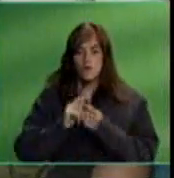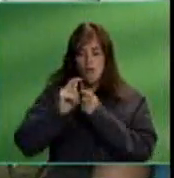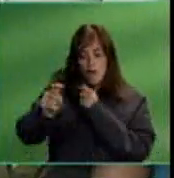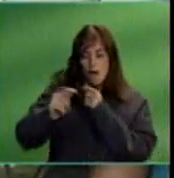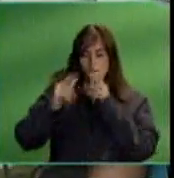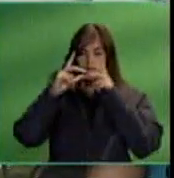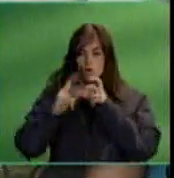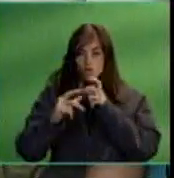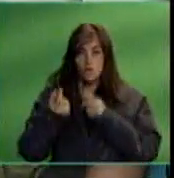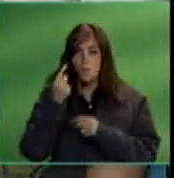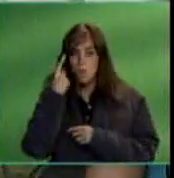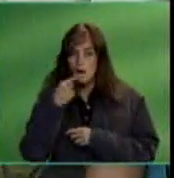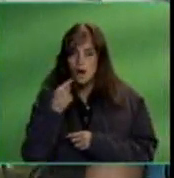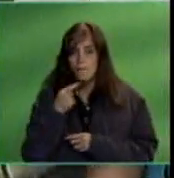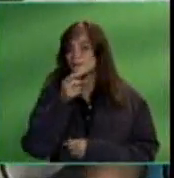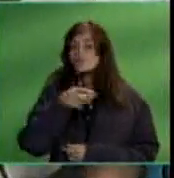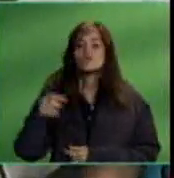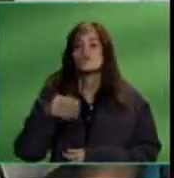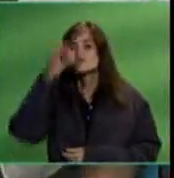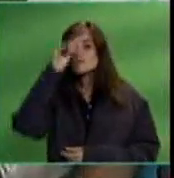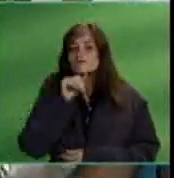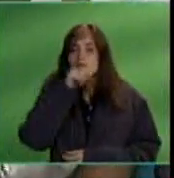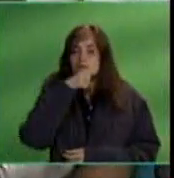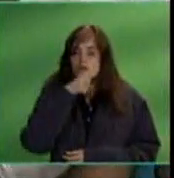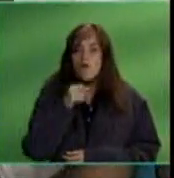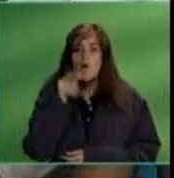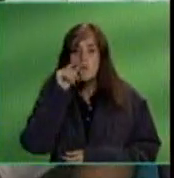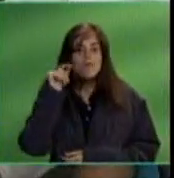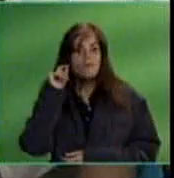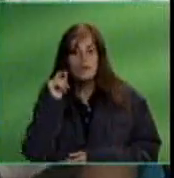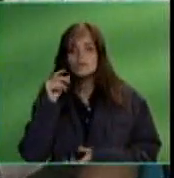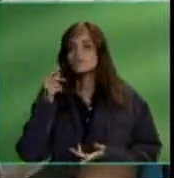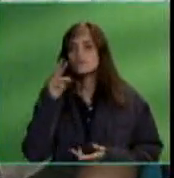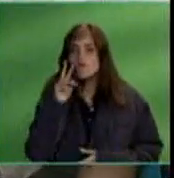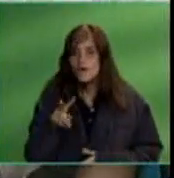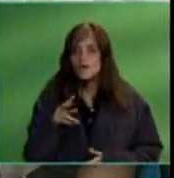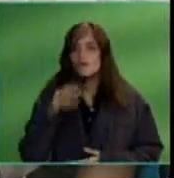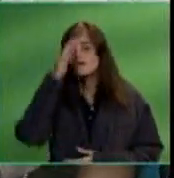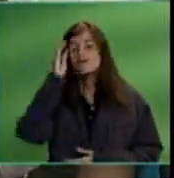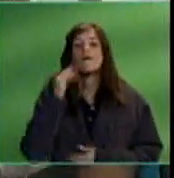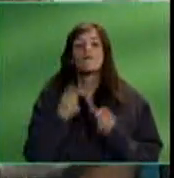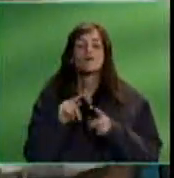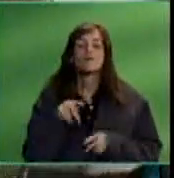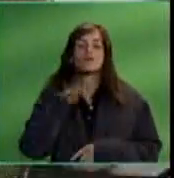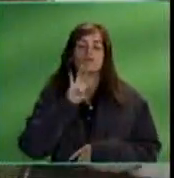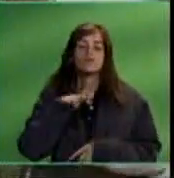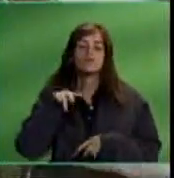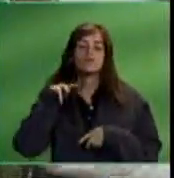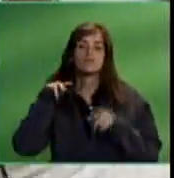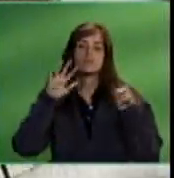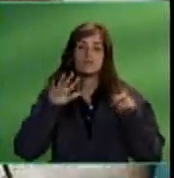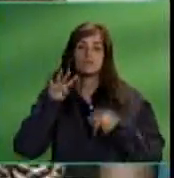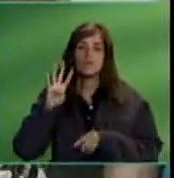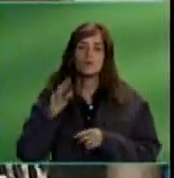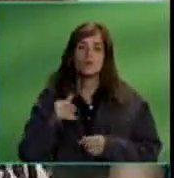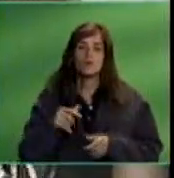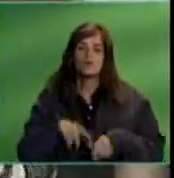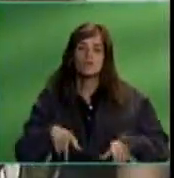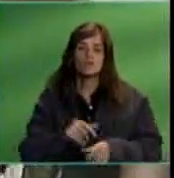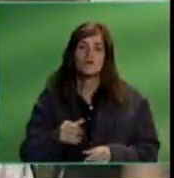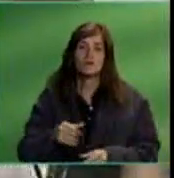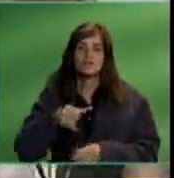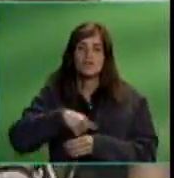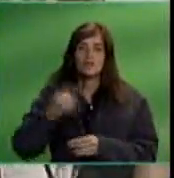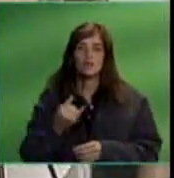no se le ve la cara a las personas que no se ve si es un viejito es una viejita Ah pero en 4 64 centros electorales no